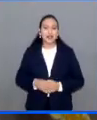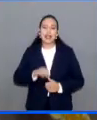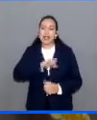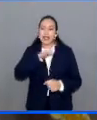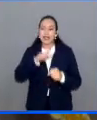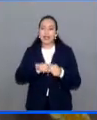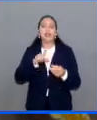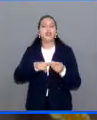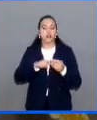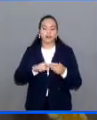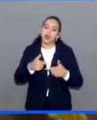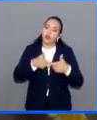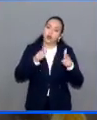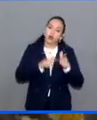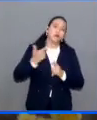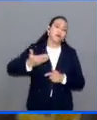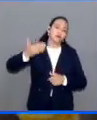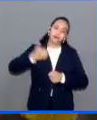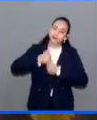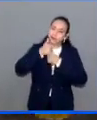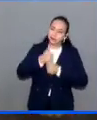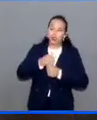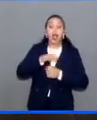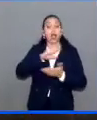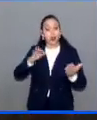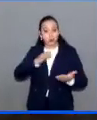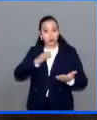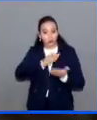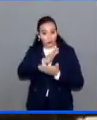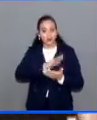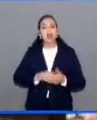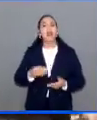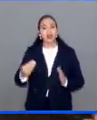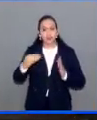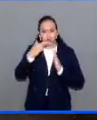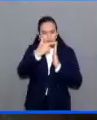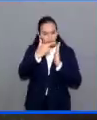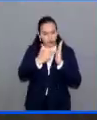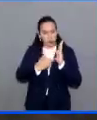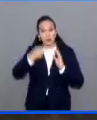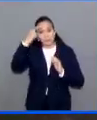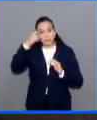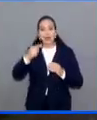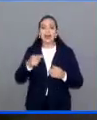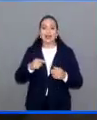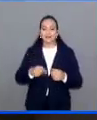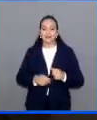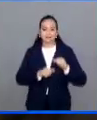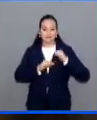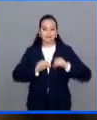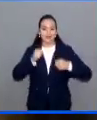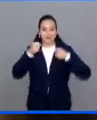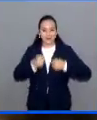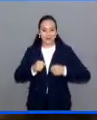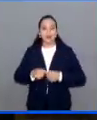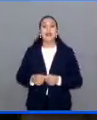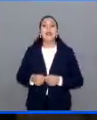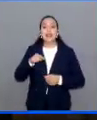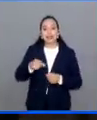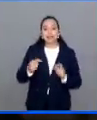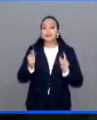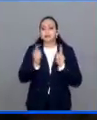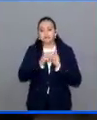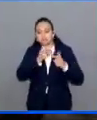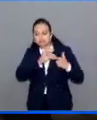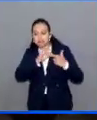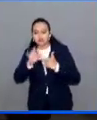históricamente excluidos, se implementó un nuevo protocolo en el área de seguridad, misma que es el primer contacto. El objetivo es